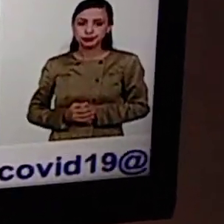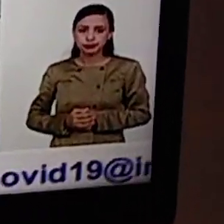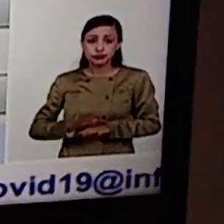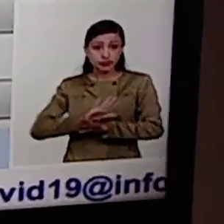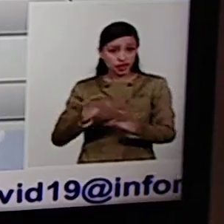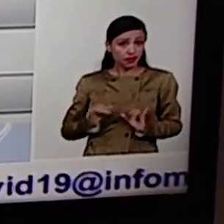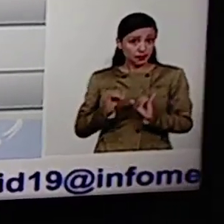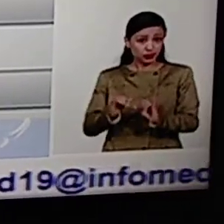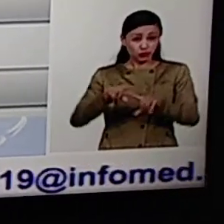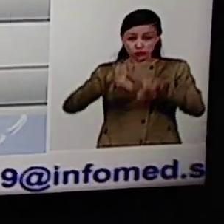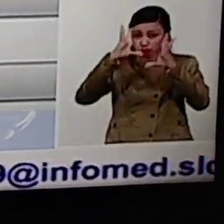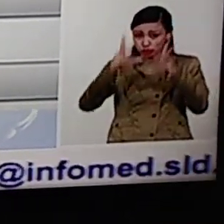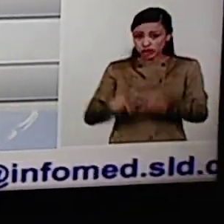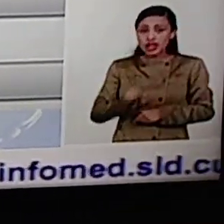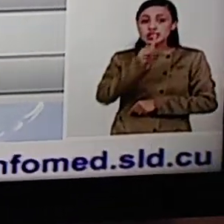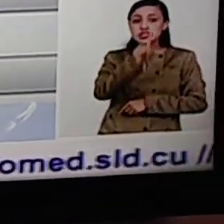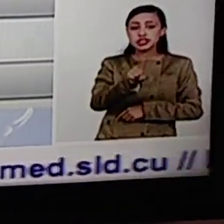diagnosticado